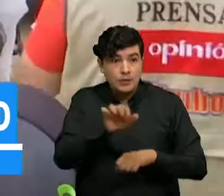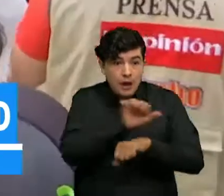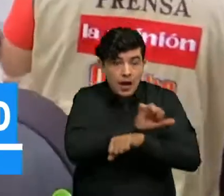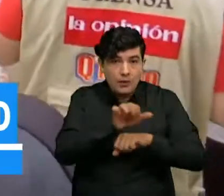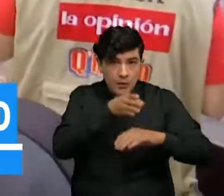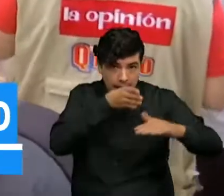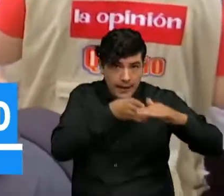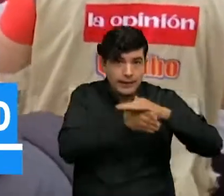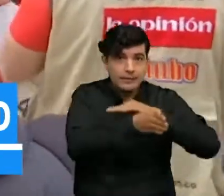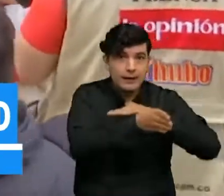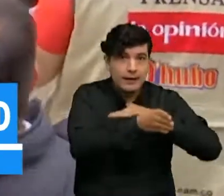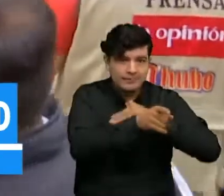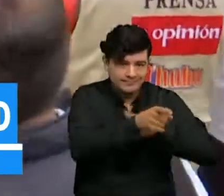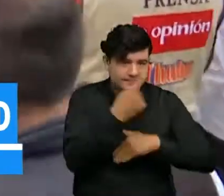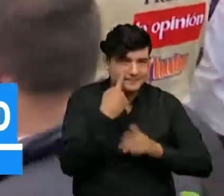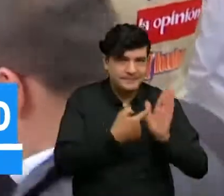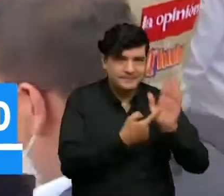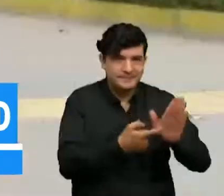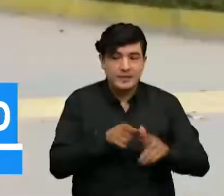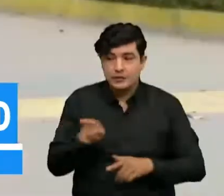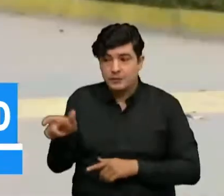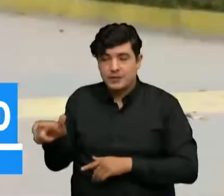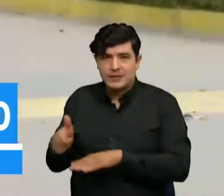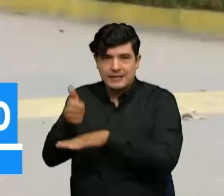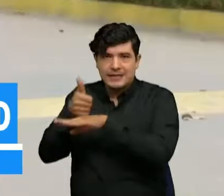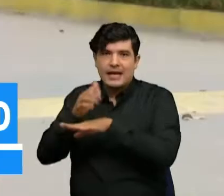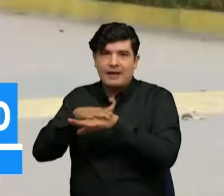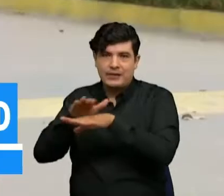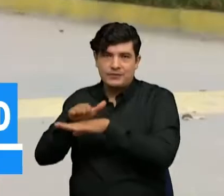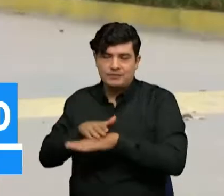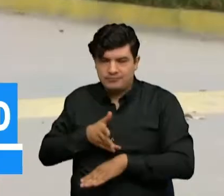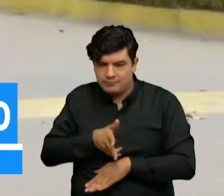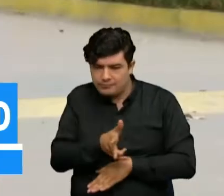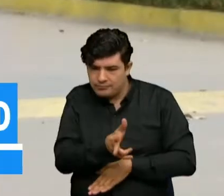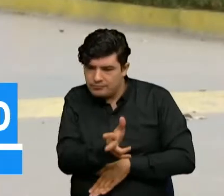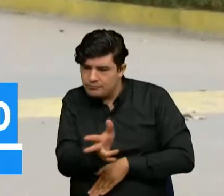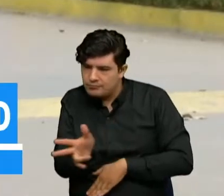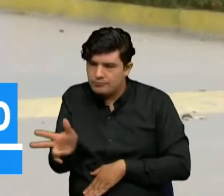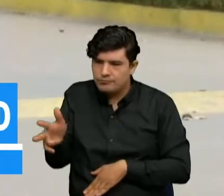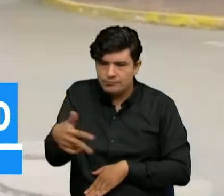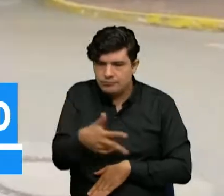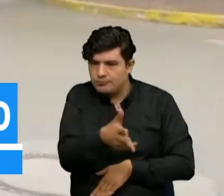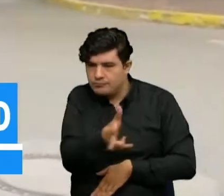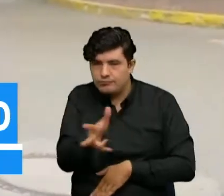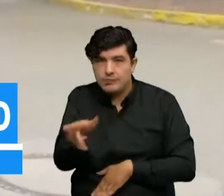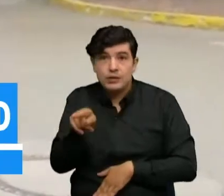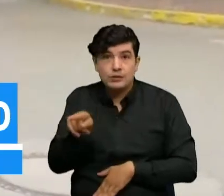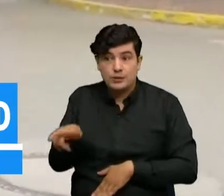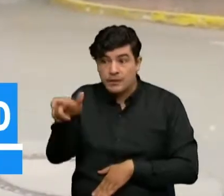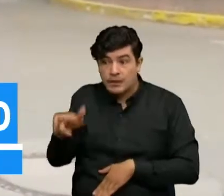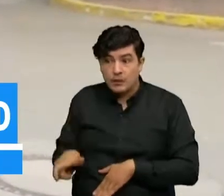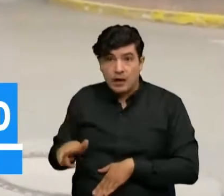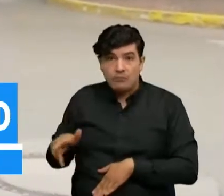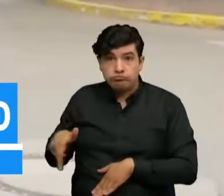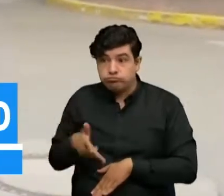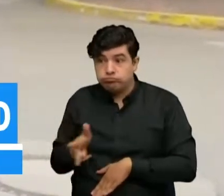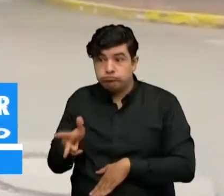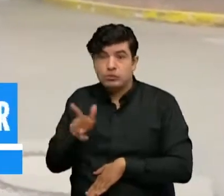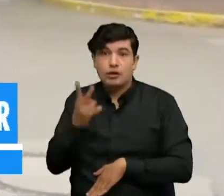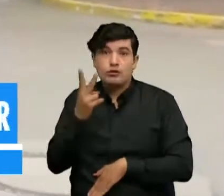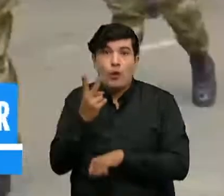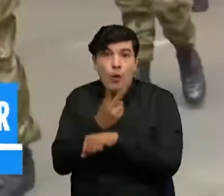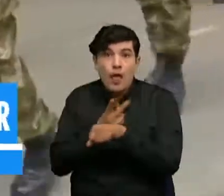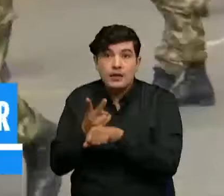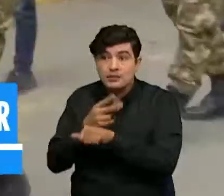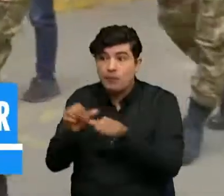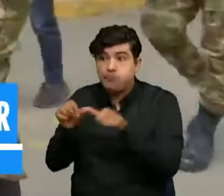ingresó. El comandante cuenta cuál fue el recorrido y ofrece un detalle más escabroso. El explosivista estuvo 2 horas dentro del cantón